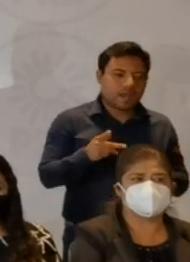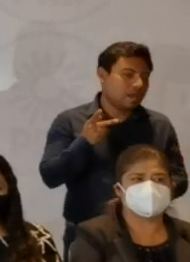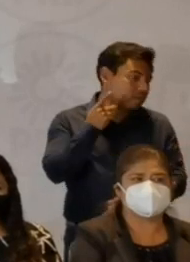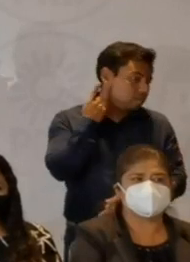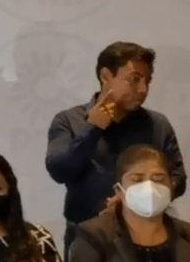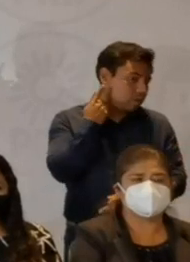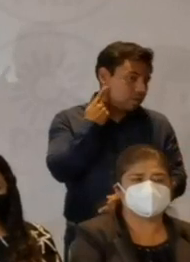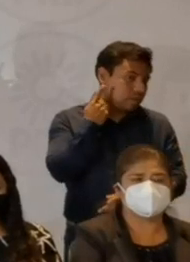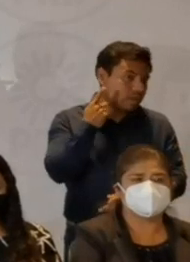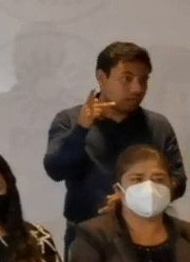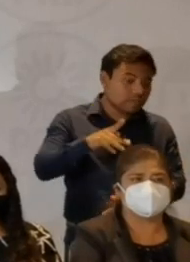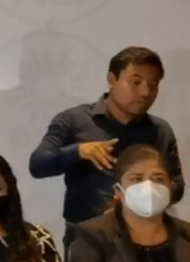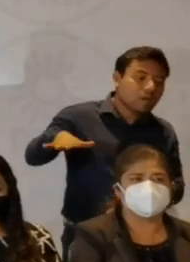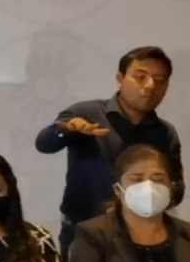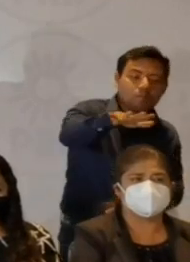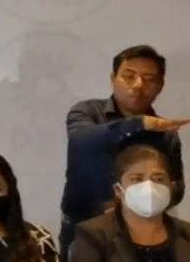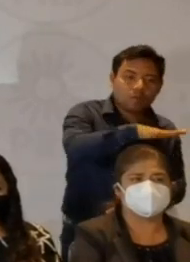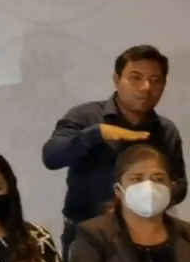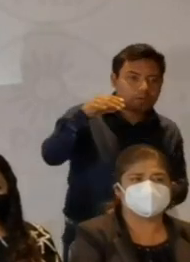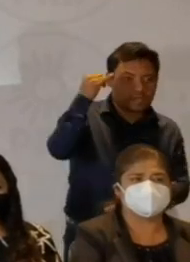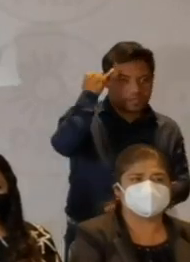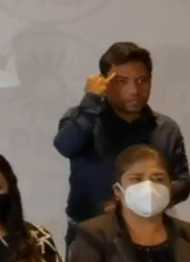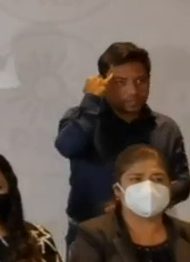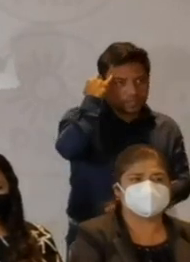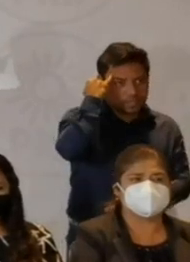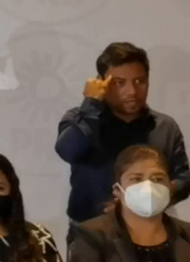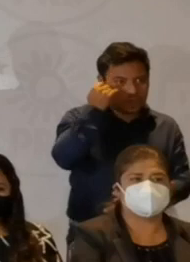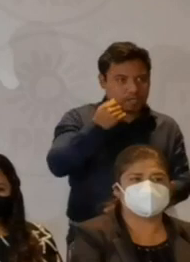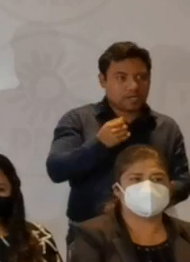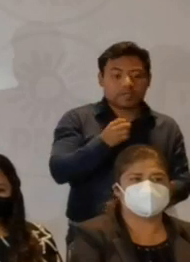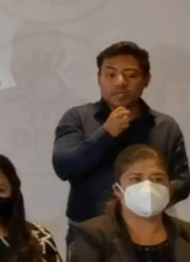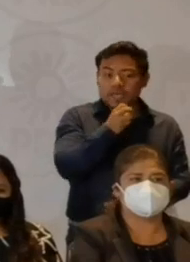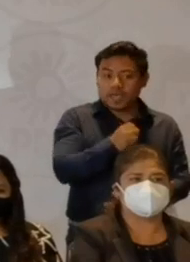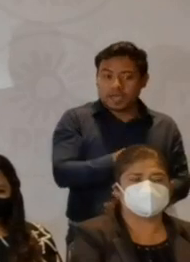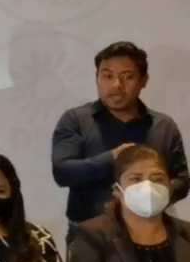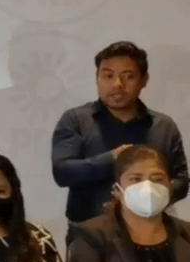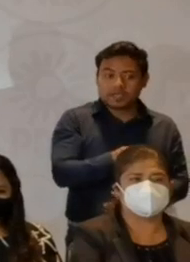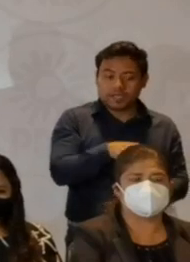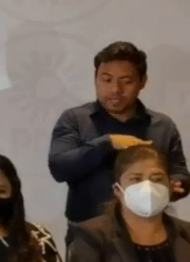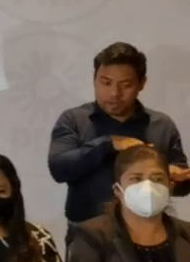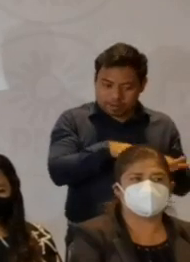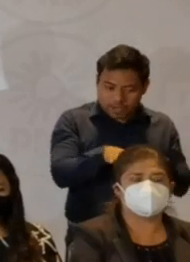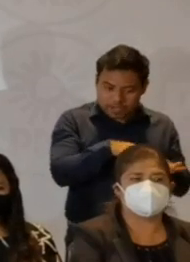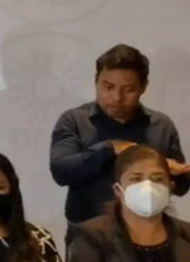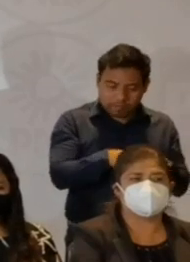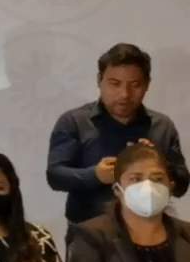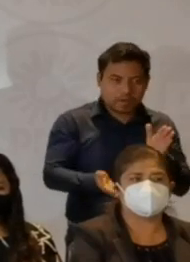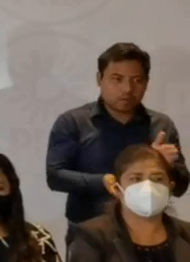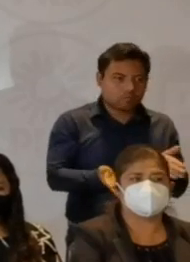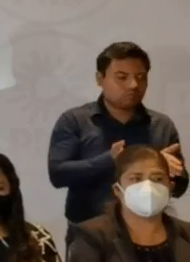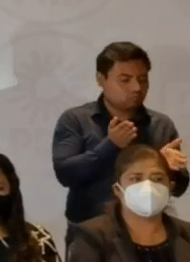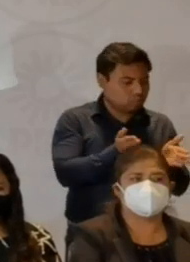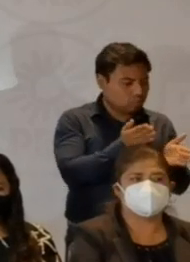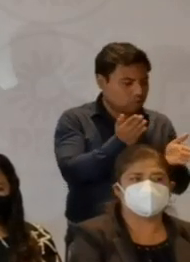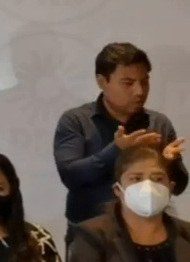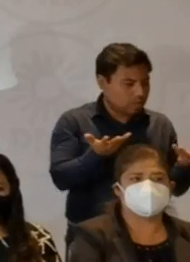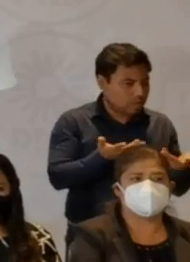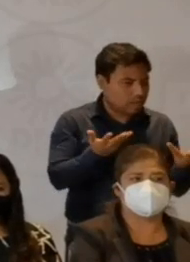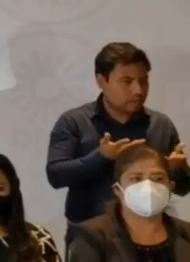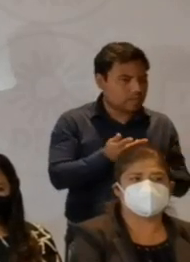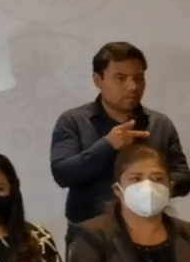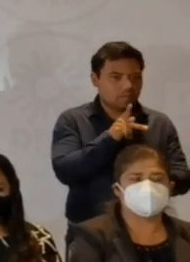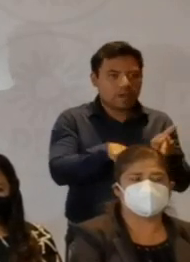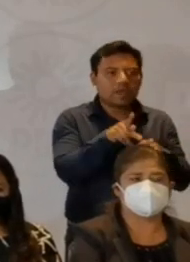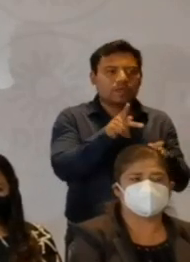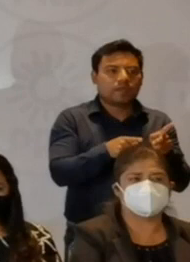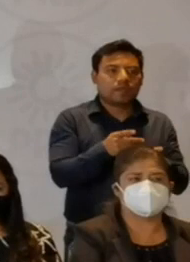pueblos indígenas. ¿Qué significa eso? Que desde esa instancia se tiene que construir para poder hablar de educación, para